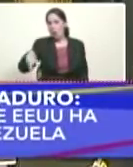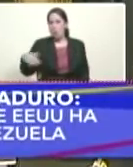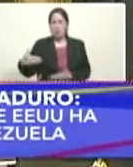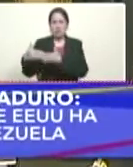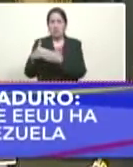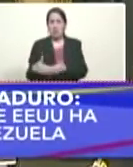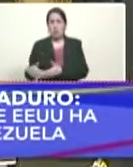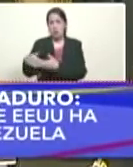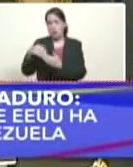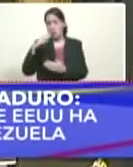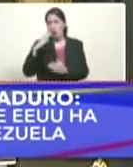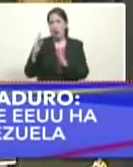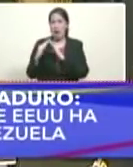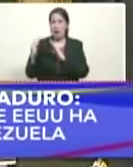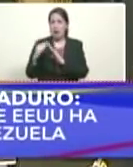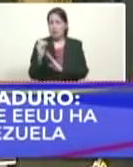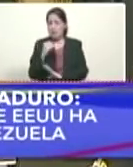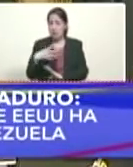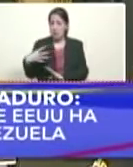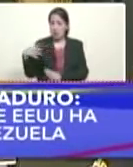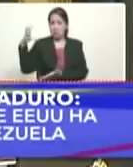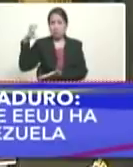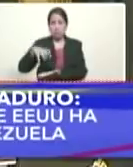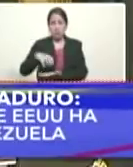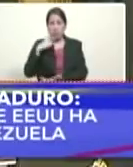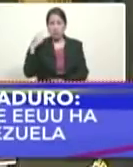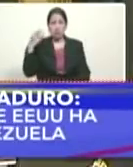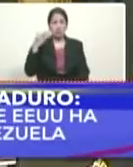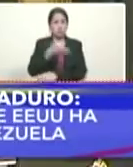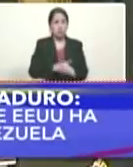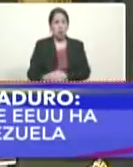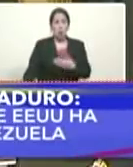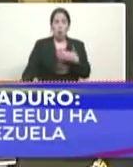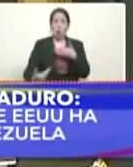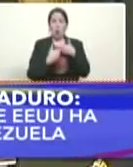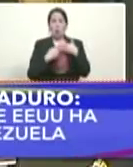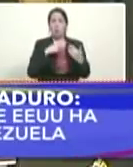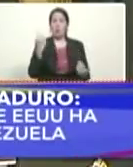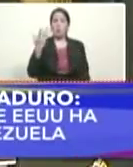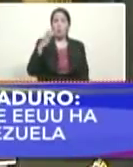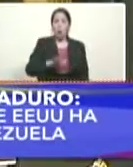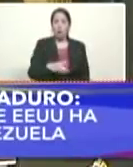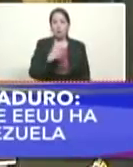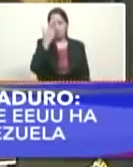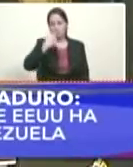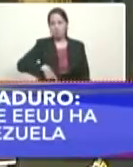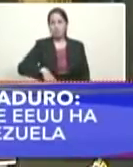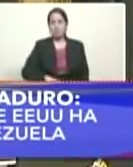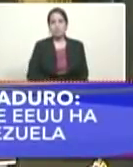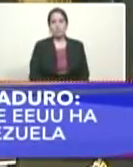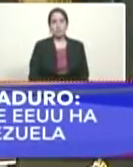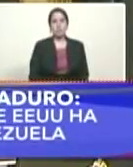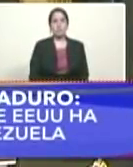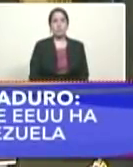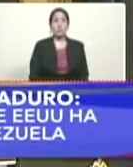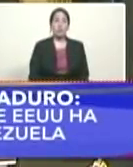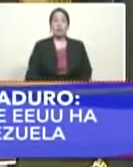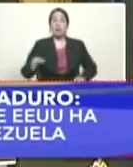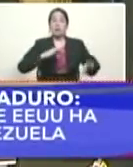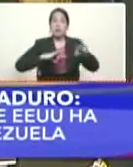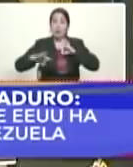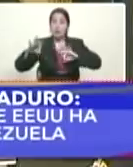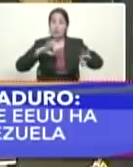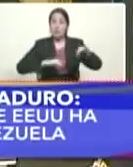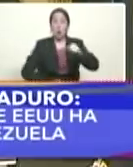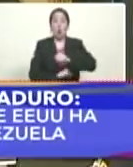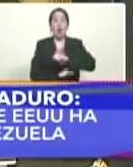desde la casa blanca se dirigió el atentado para asesinarme y se preparó con el